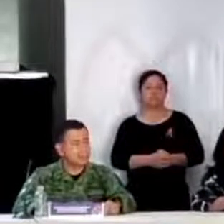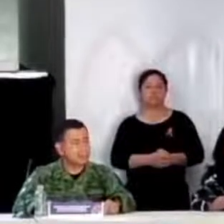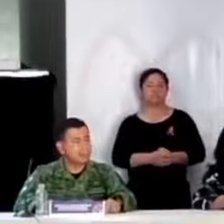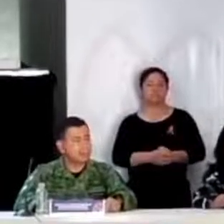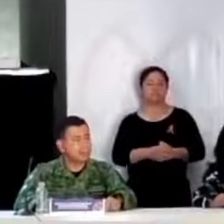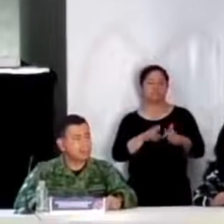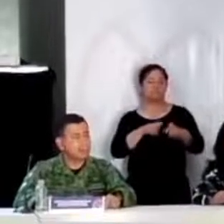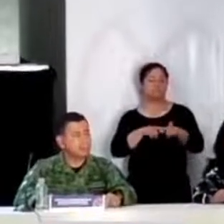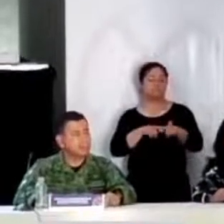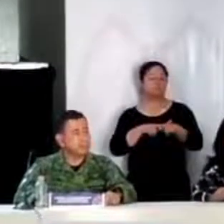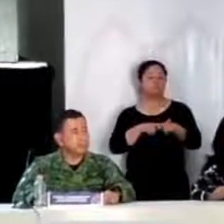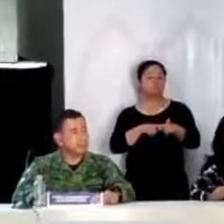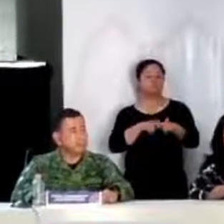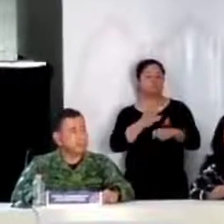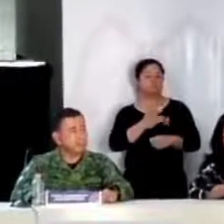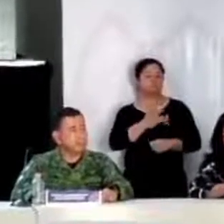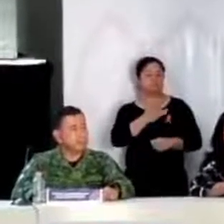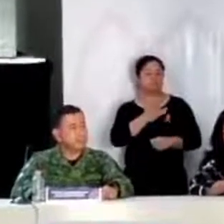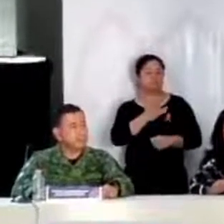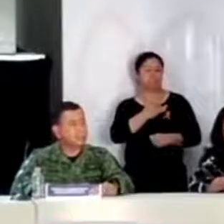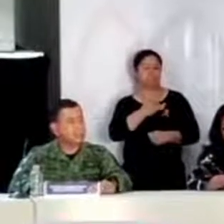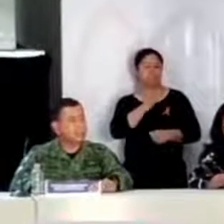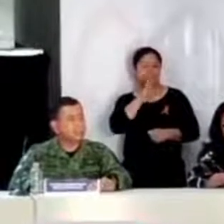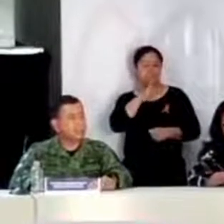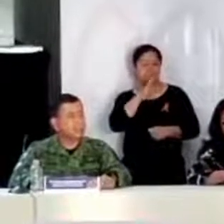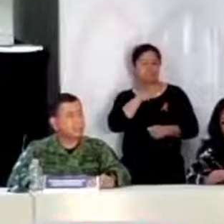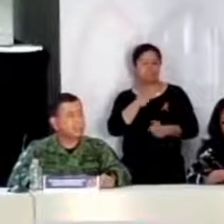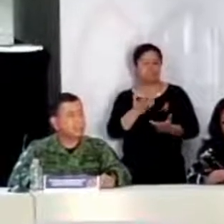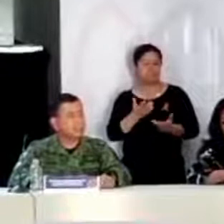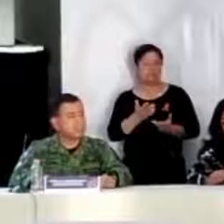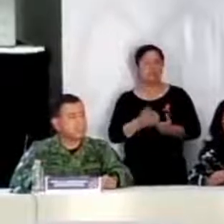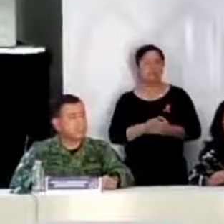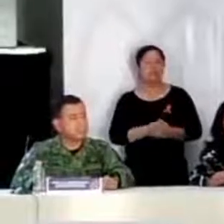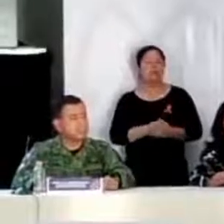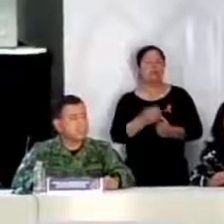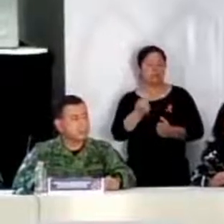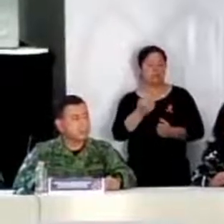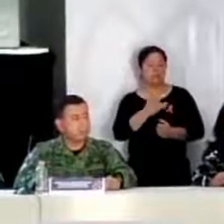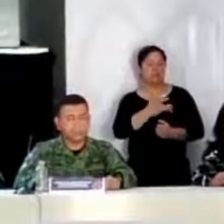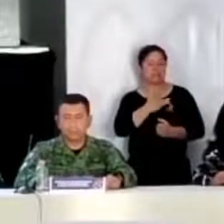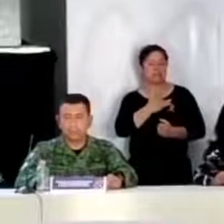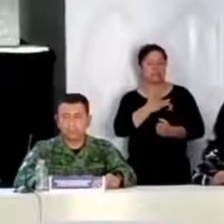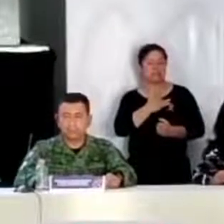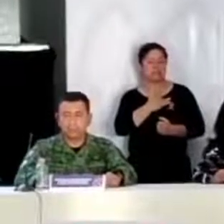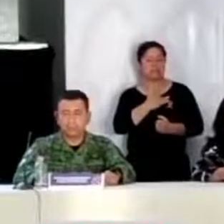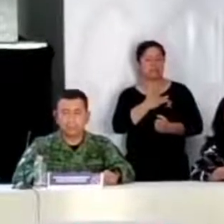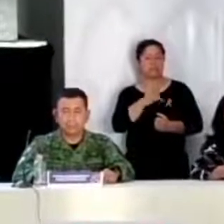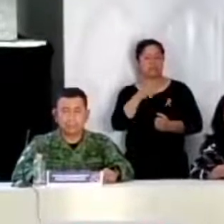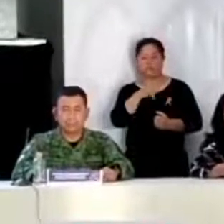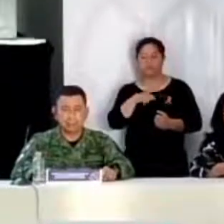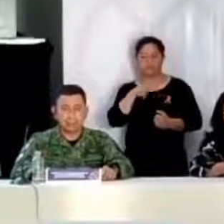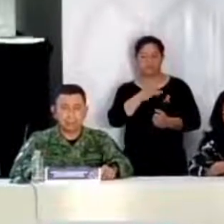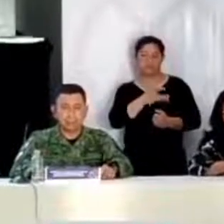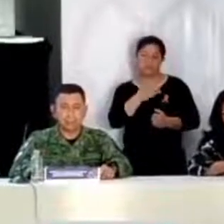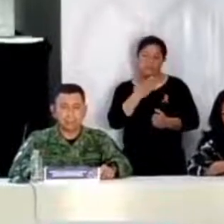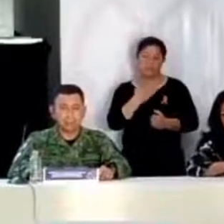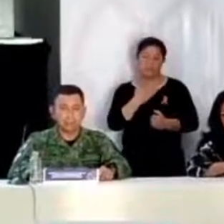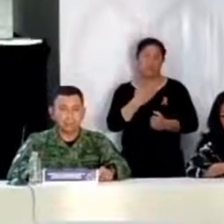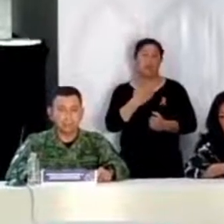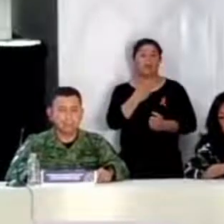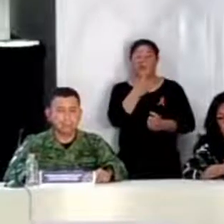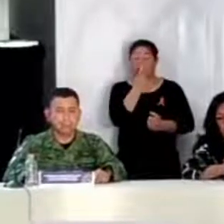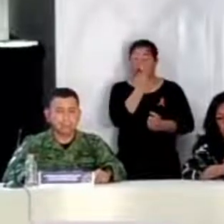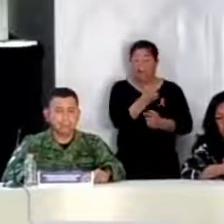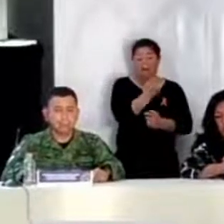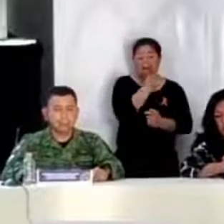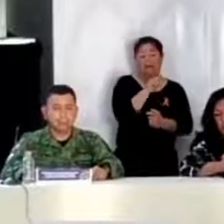aparte siga siendo pues algo que lastime al pueblo de Tlaxcala,